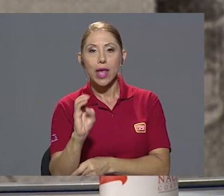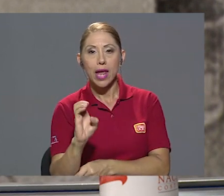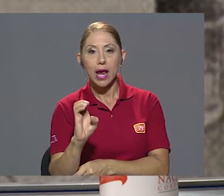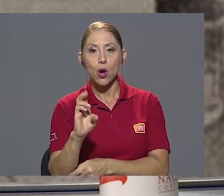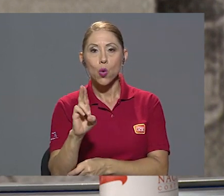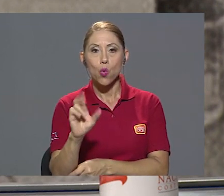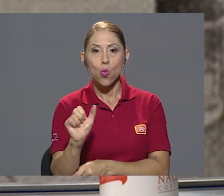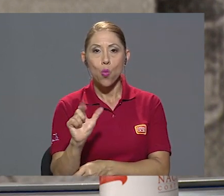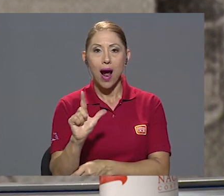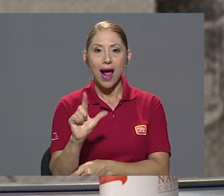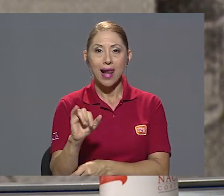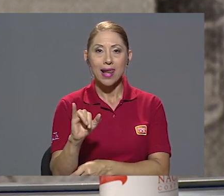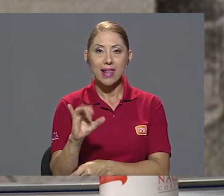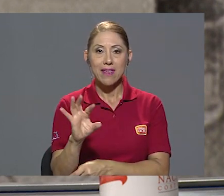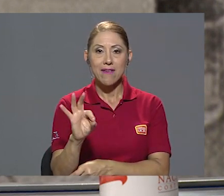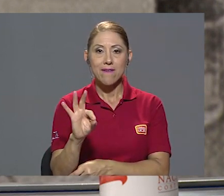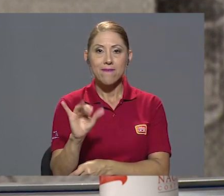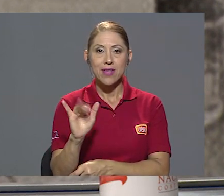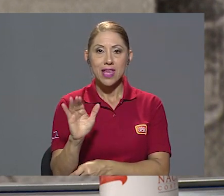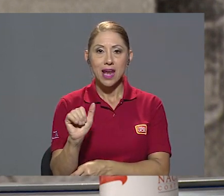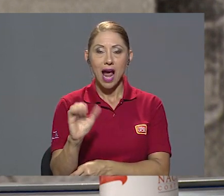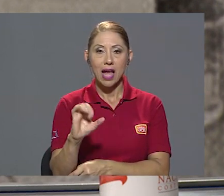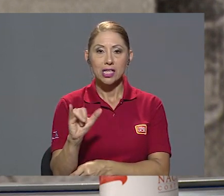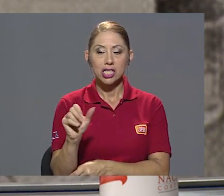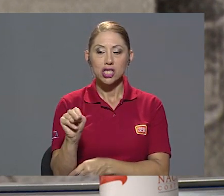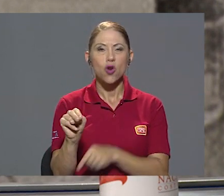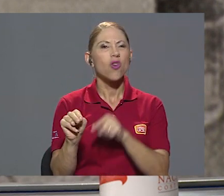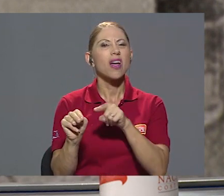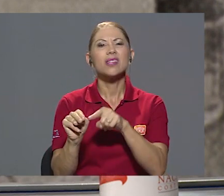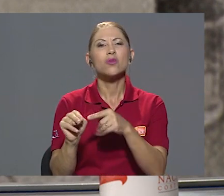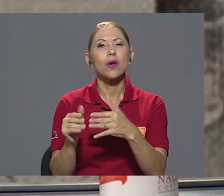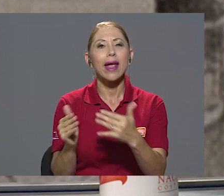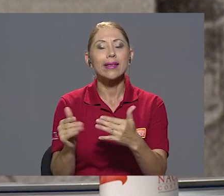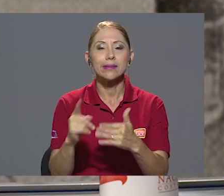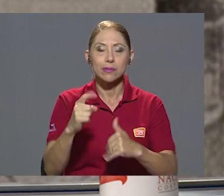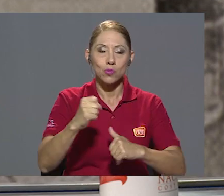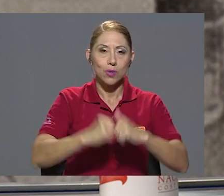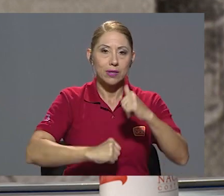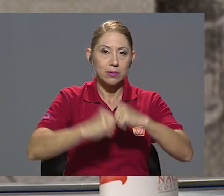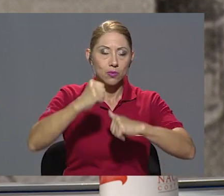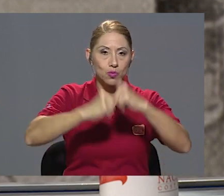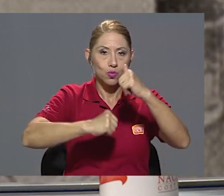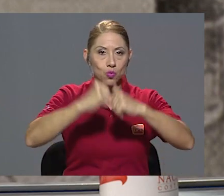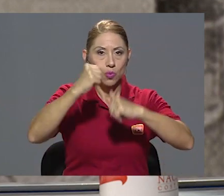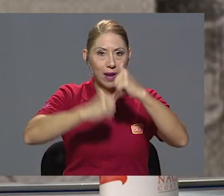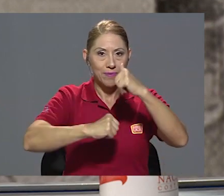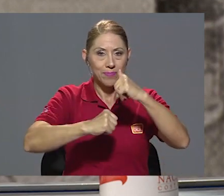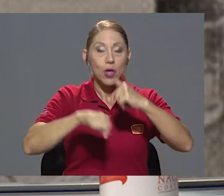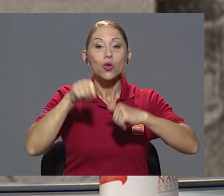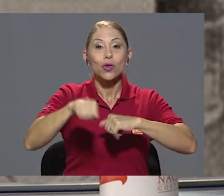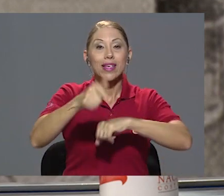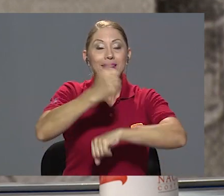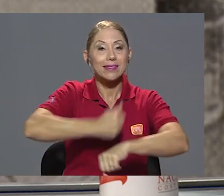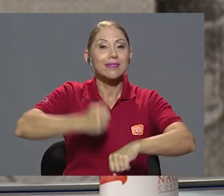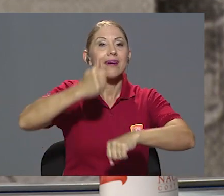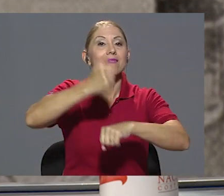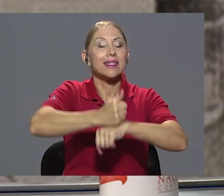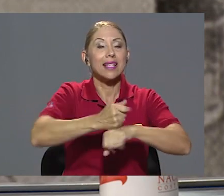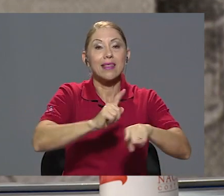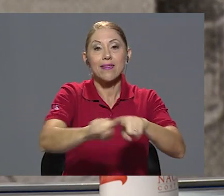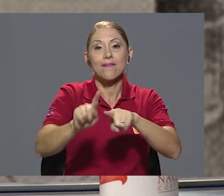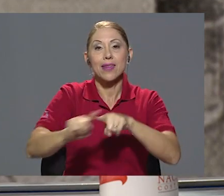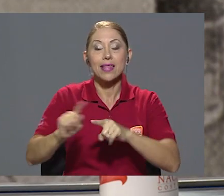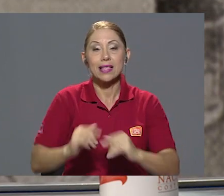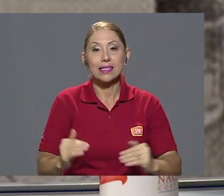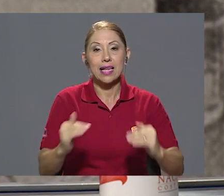cualificaciones es una estructura en la cual se definen los grados